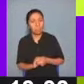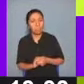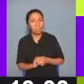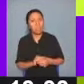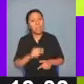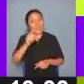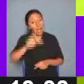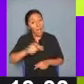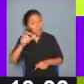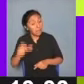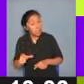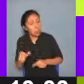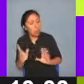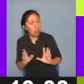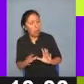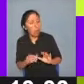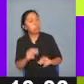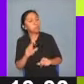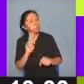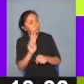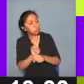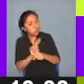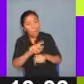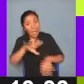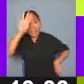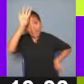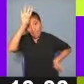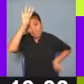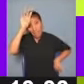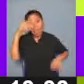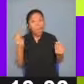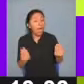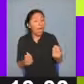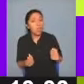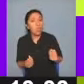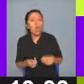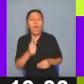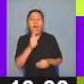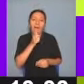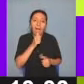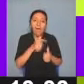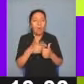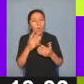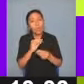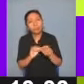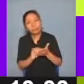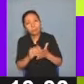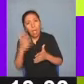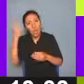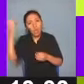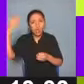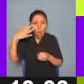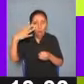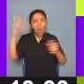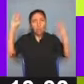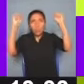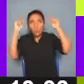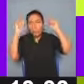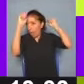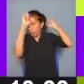la persona Siempre recomendamos si van a la quebrada protector agua sombrero gorra